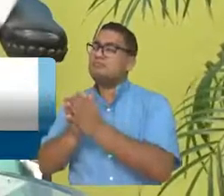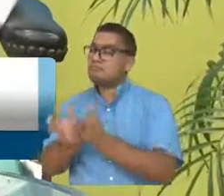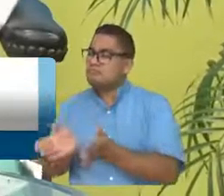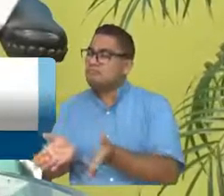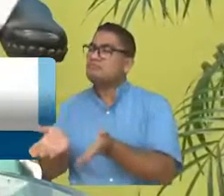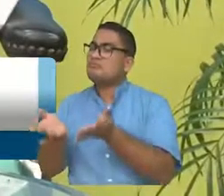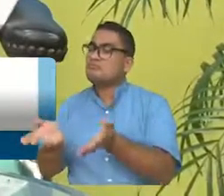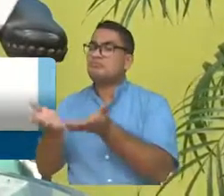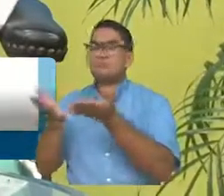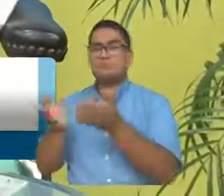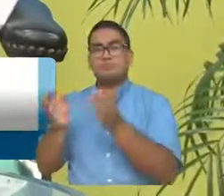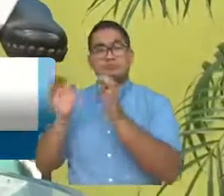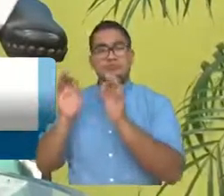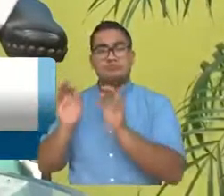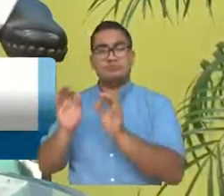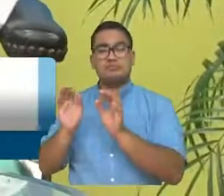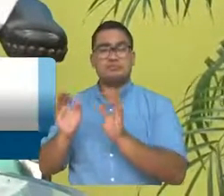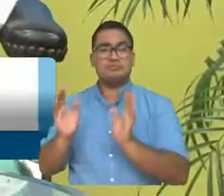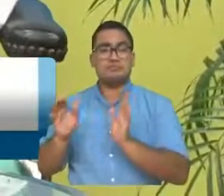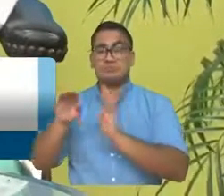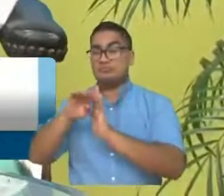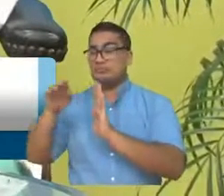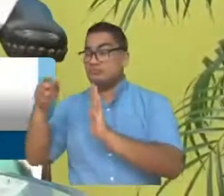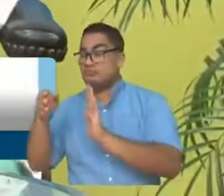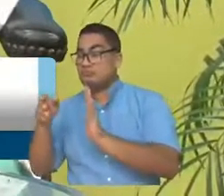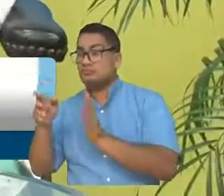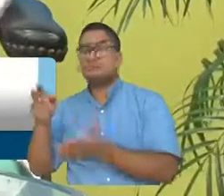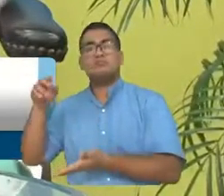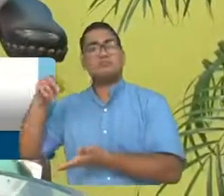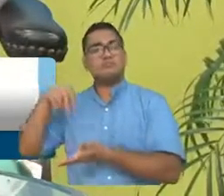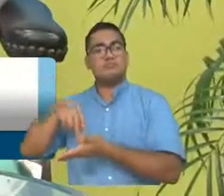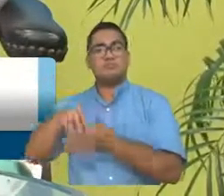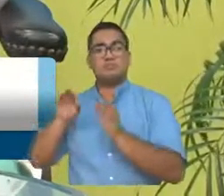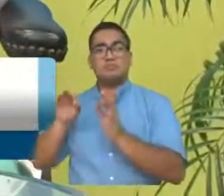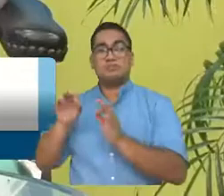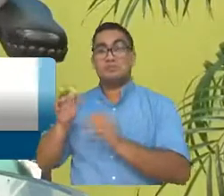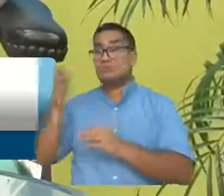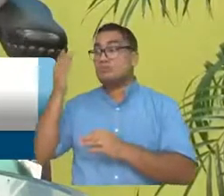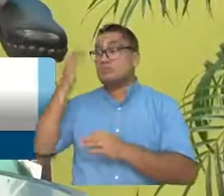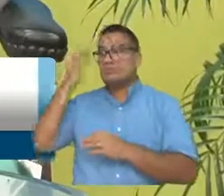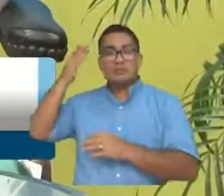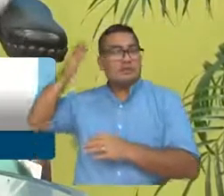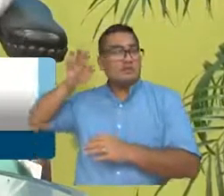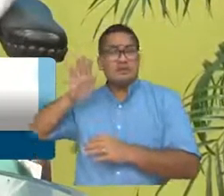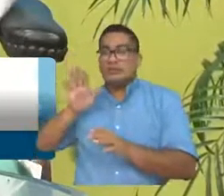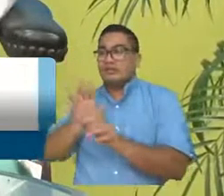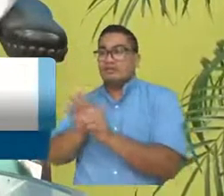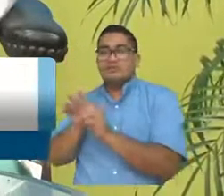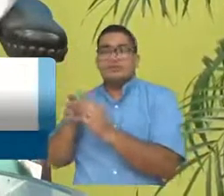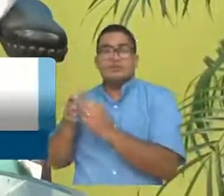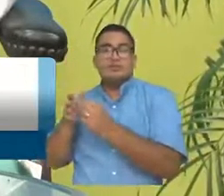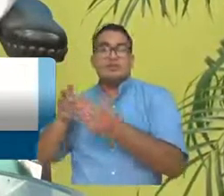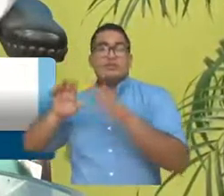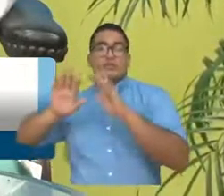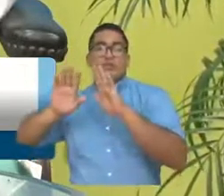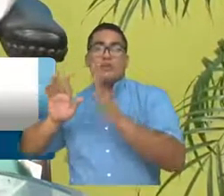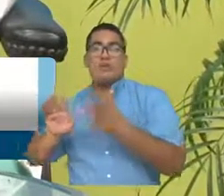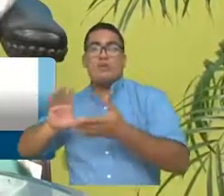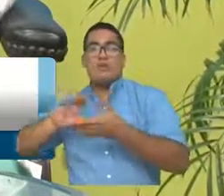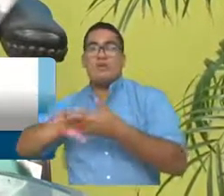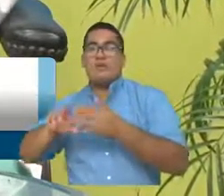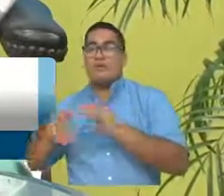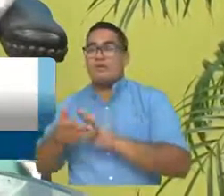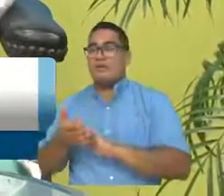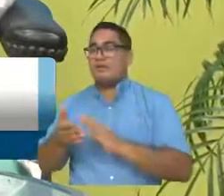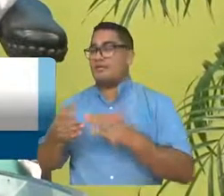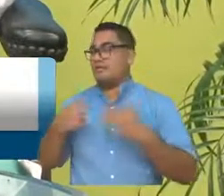fui a visitar a una amiga que estaba enferma y yo, pues, como es mi amiga, yo le llevé un cariñito,